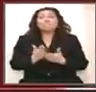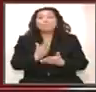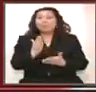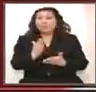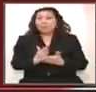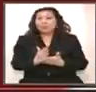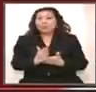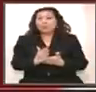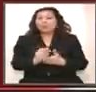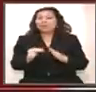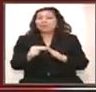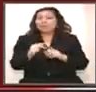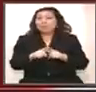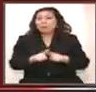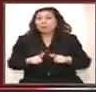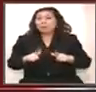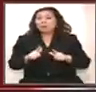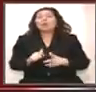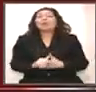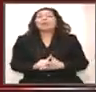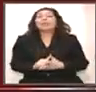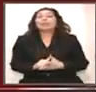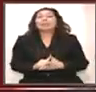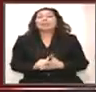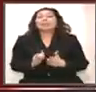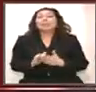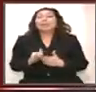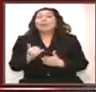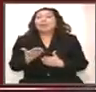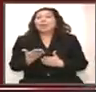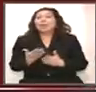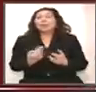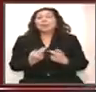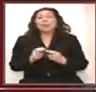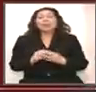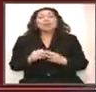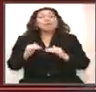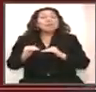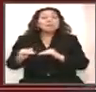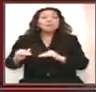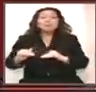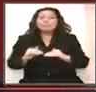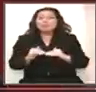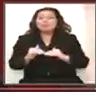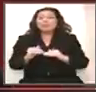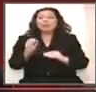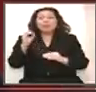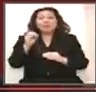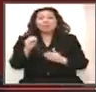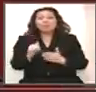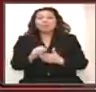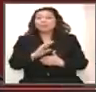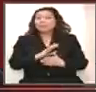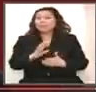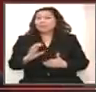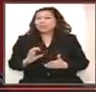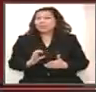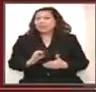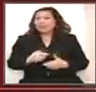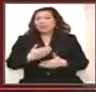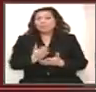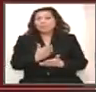problemas detectados a nivel local, de tal manera que haya una relación simétrica entre la oferta del Estado y